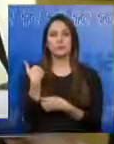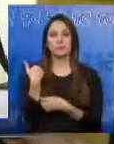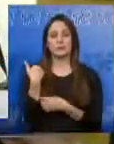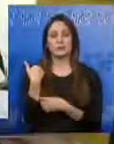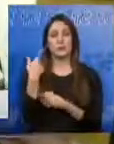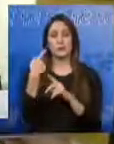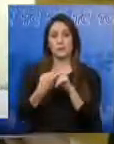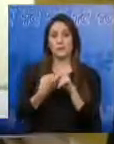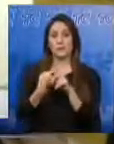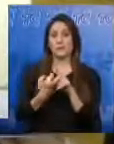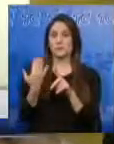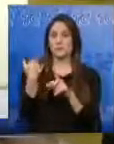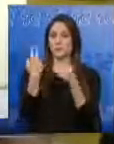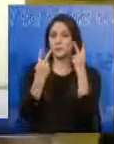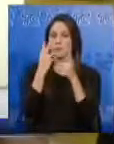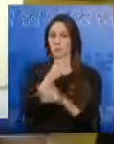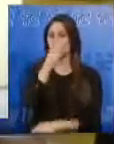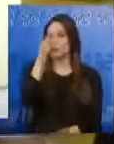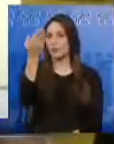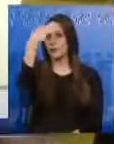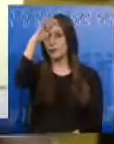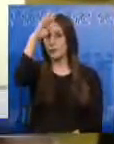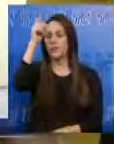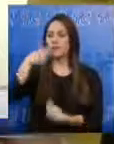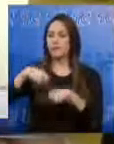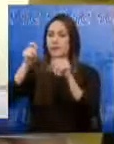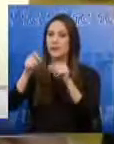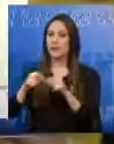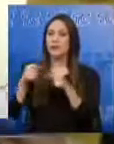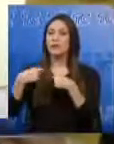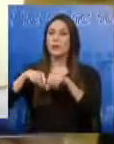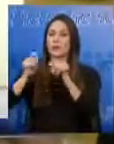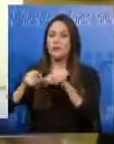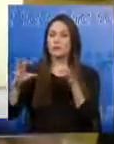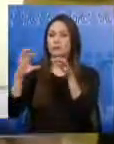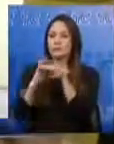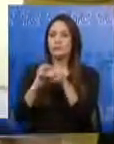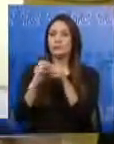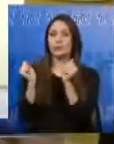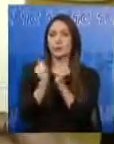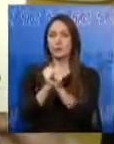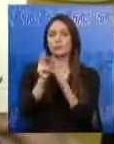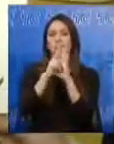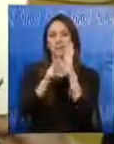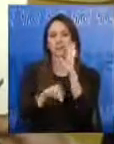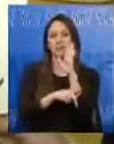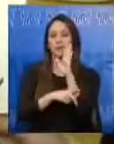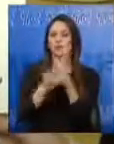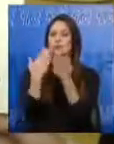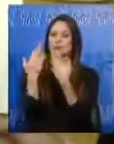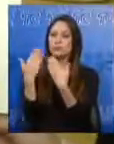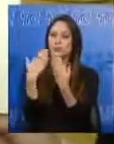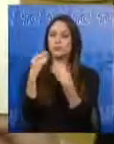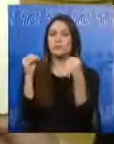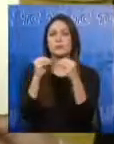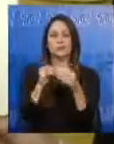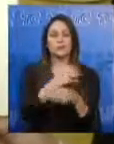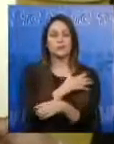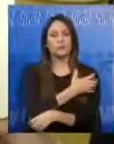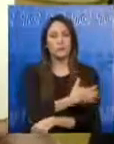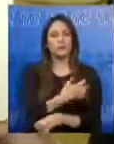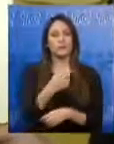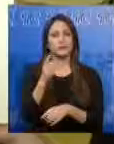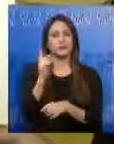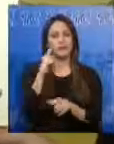par de meses hice mi visita oficial a Cuba, donde firmamos una serie de convenios, especialmente con el Parlamento cubano, para fortalecer el intercambio